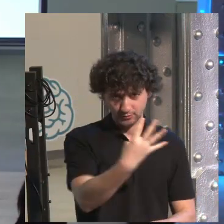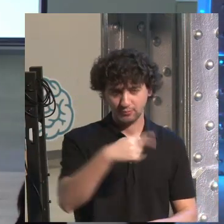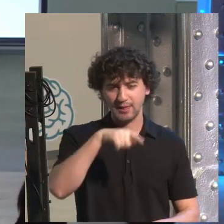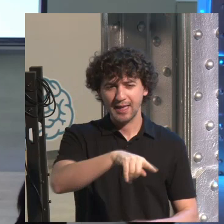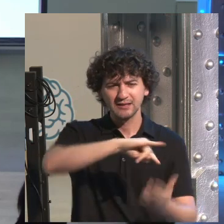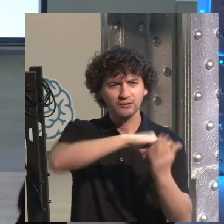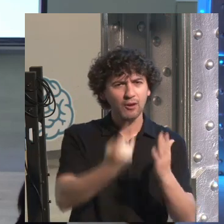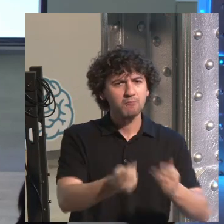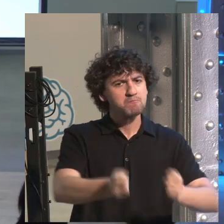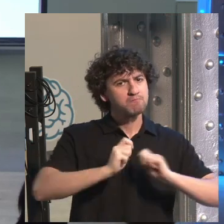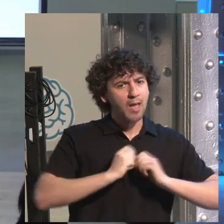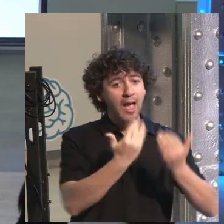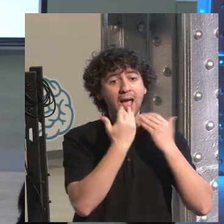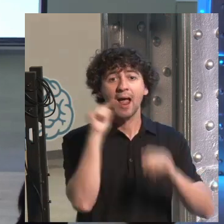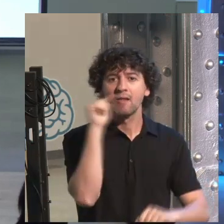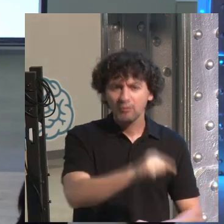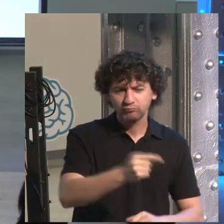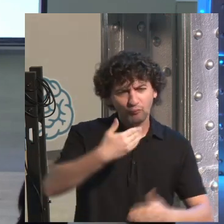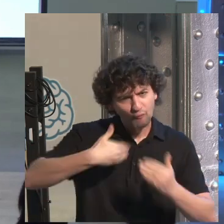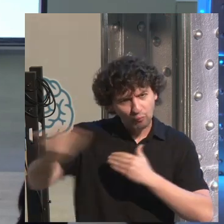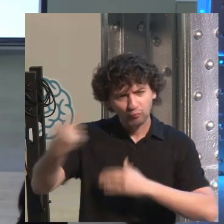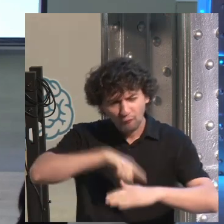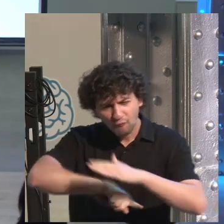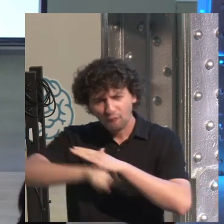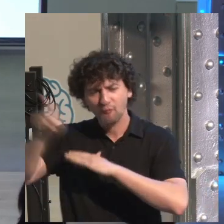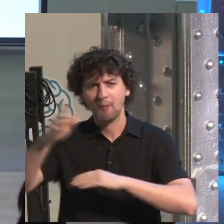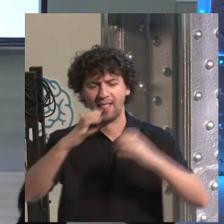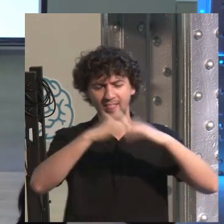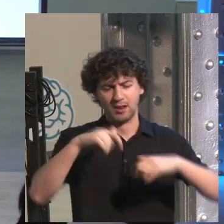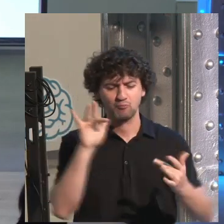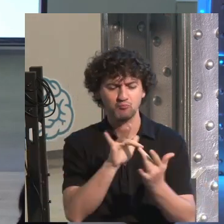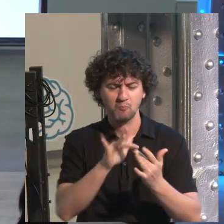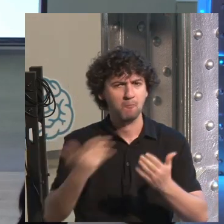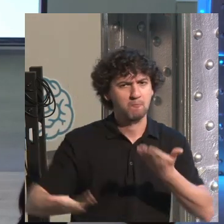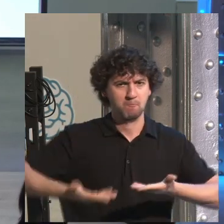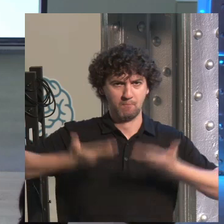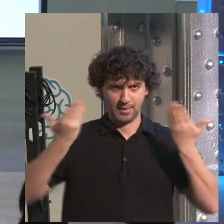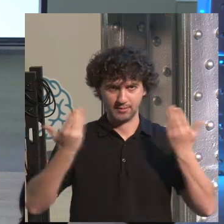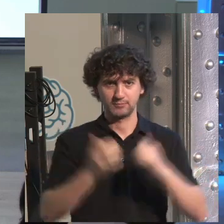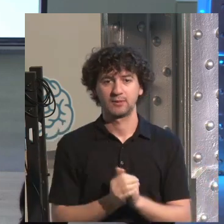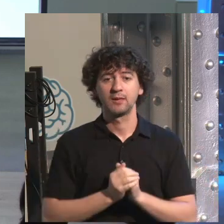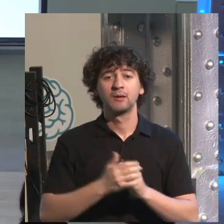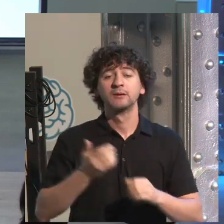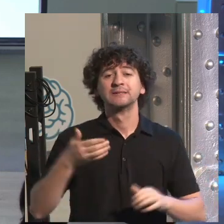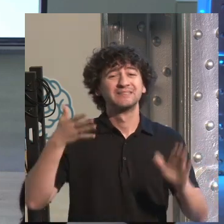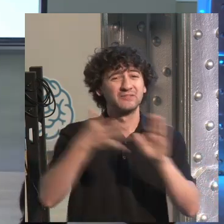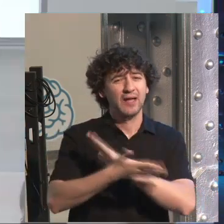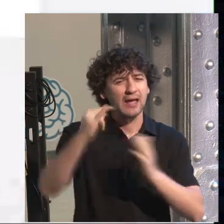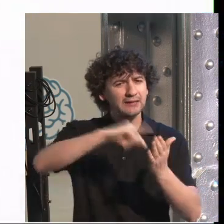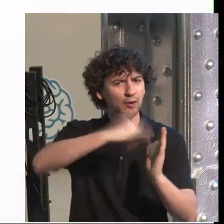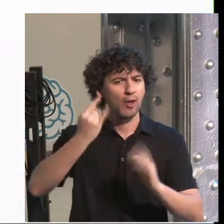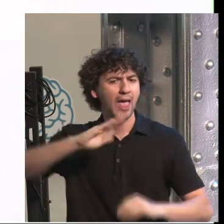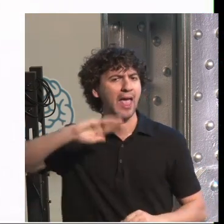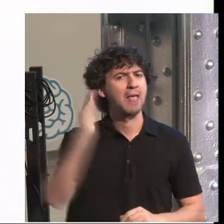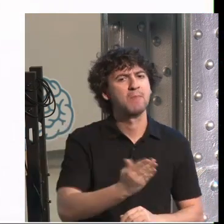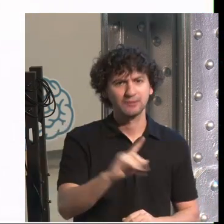ha permitido y nos va a permitir aún más interaccionar con el cerebro. Primero voy a hablar de tecnologías no invasivas para entender